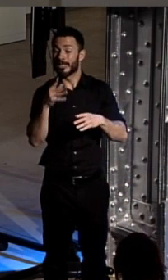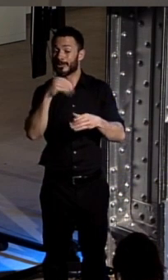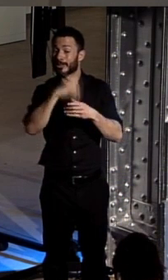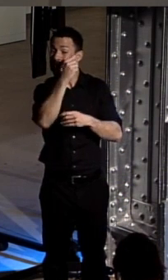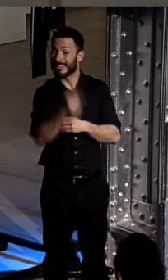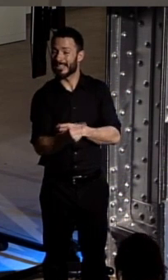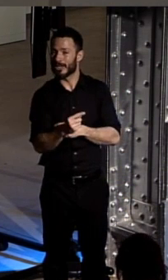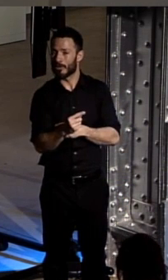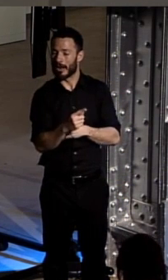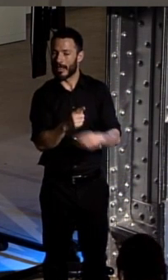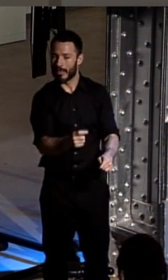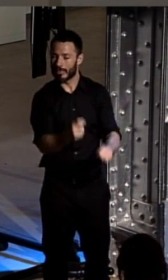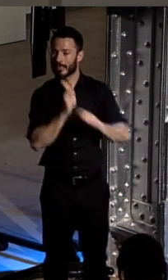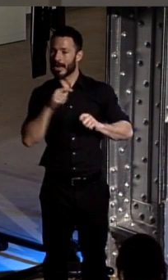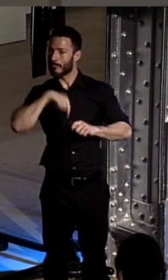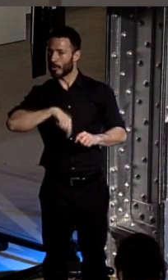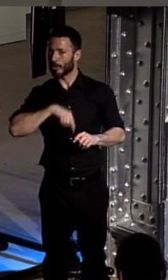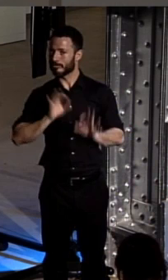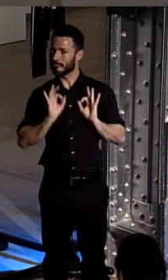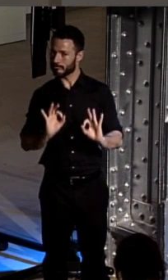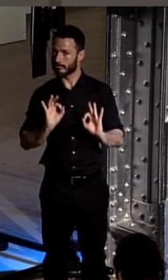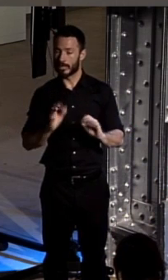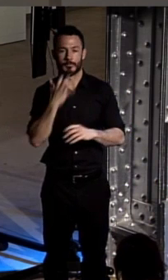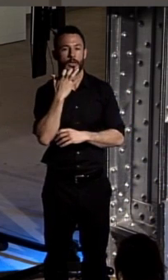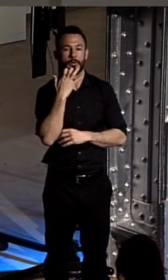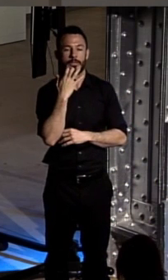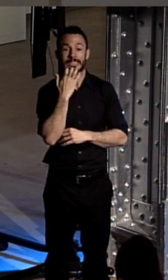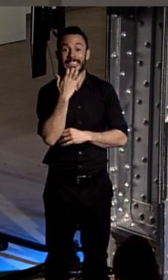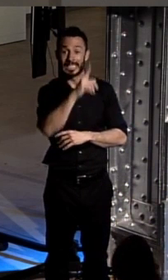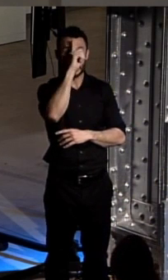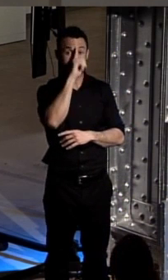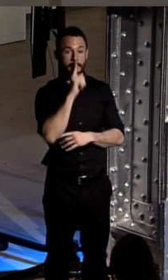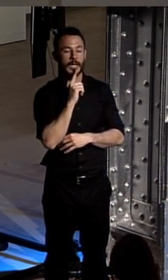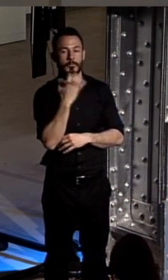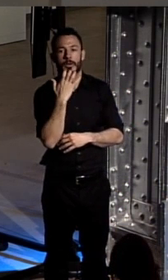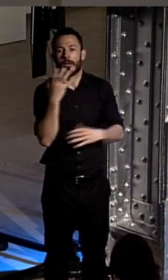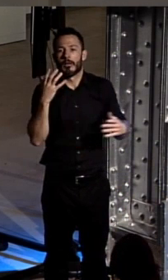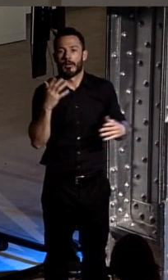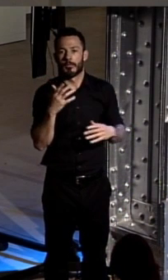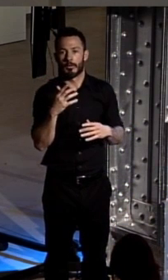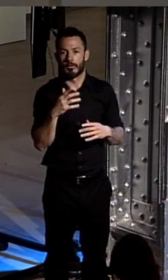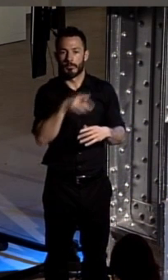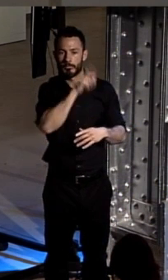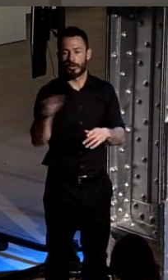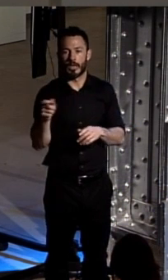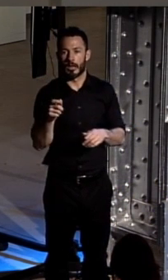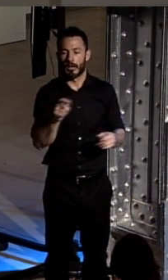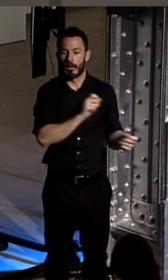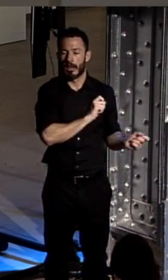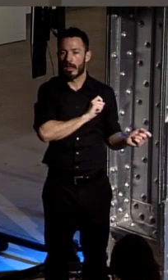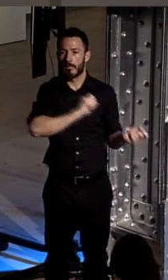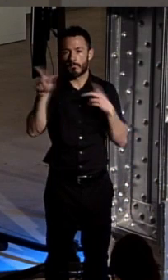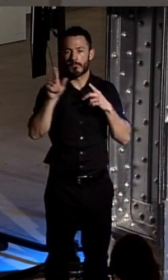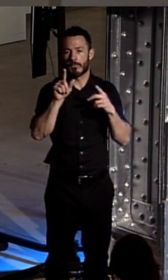para causar una determinada emoción en nosotros, de manera que si vemos una imagen, pues por ejemplo de los inmigrantes de Siria hoy en día, pues